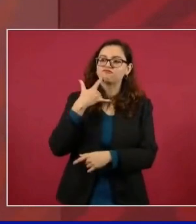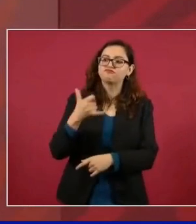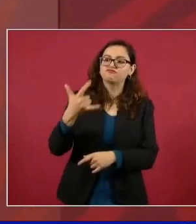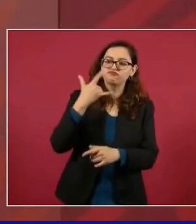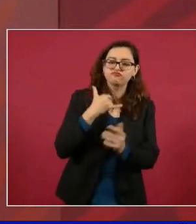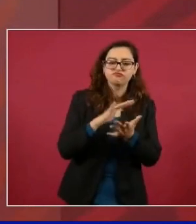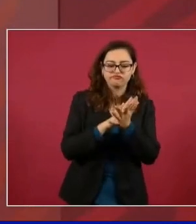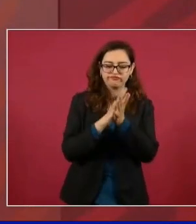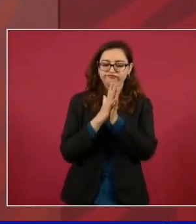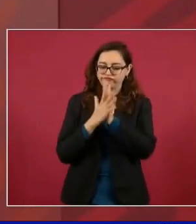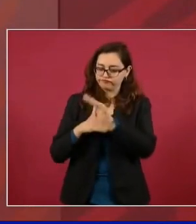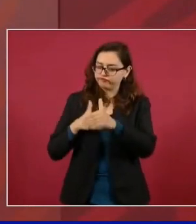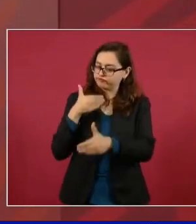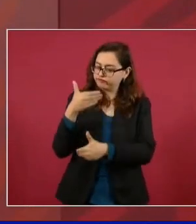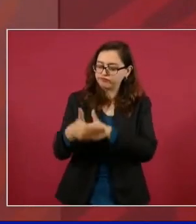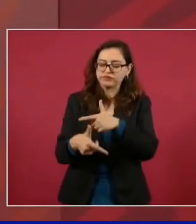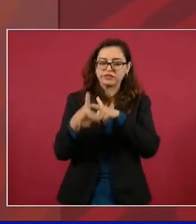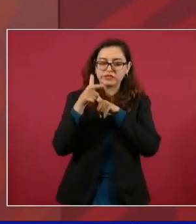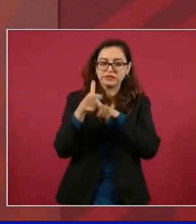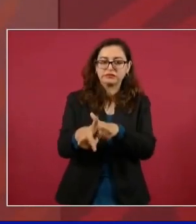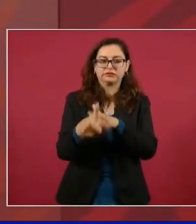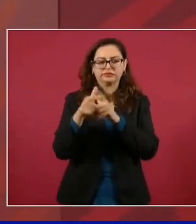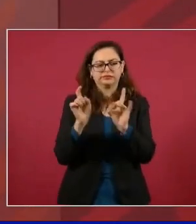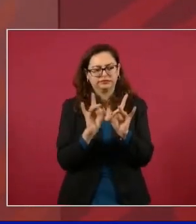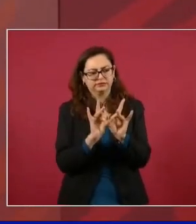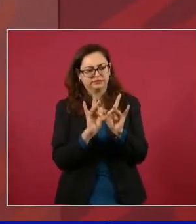Y no hay que dejar de denunciar